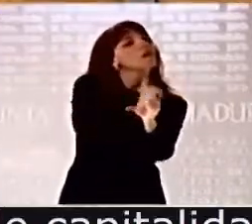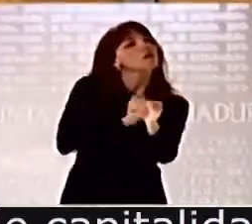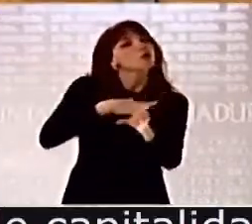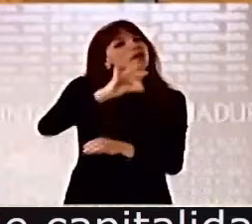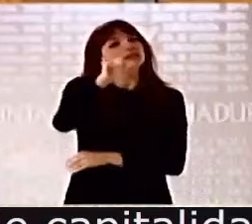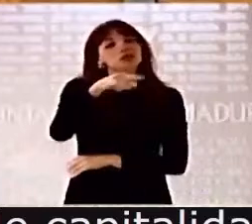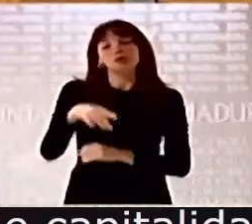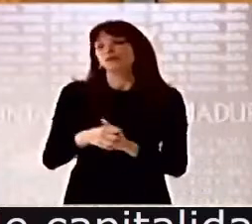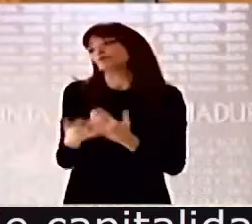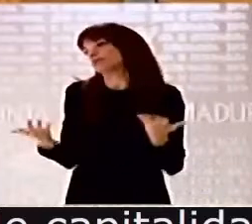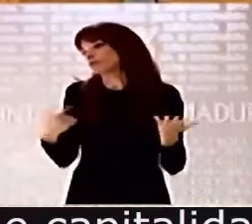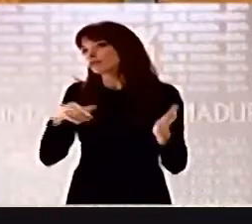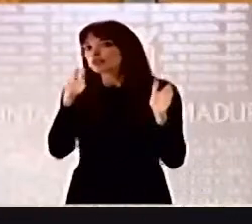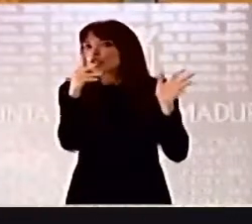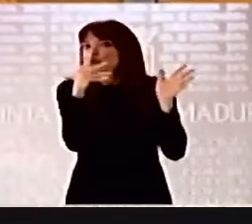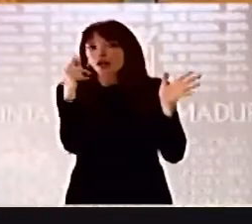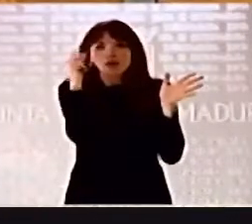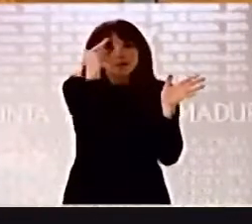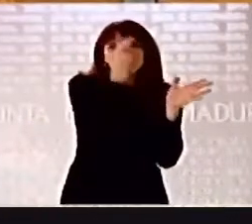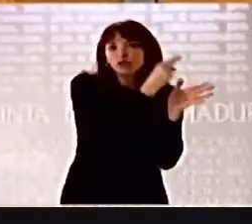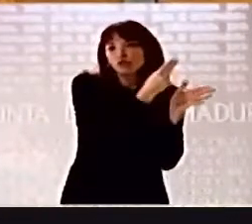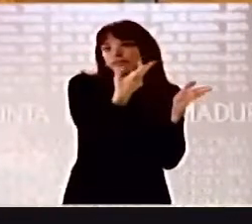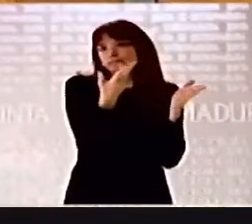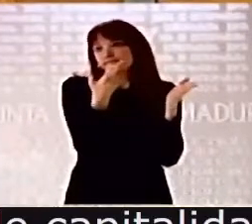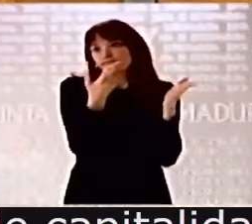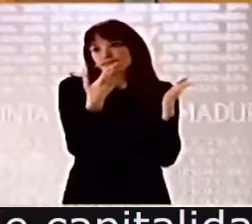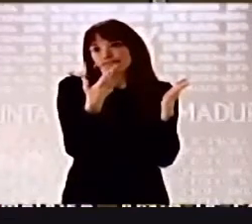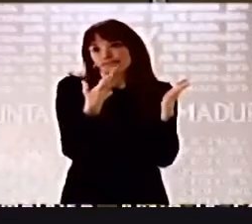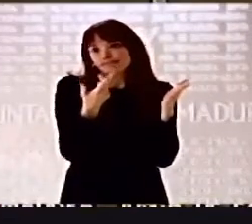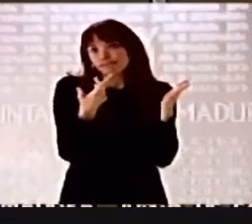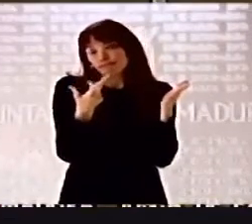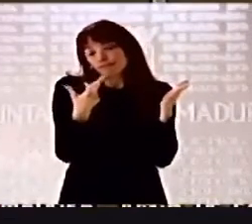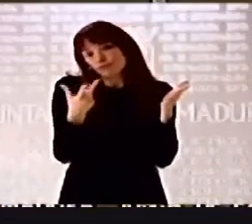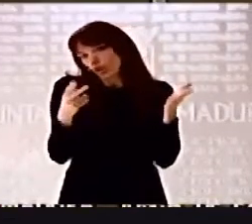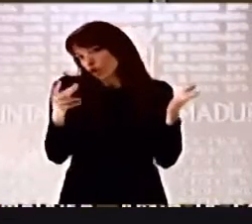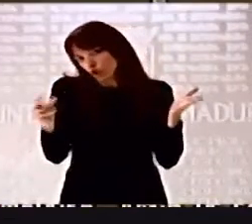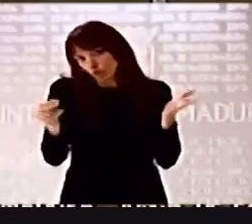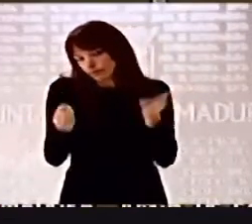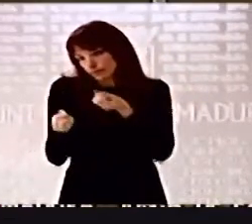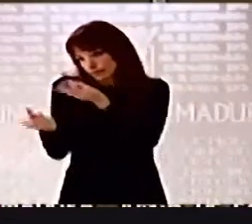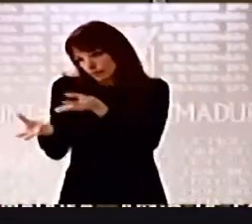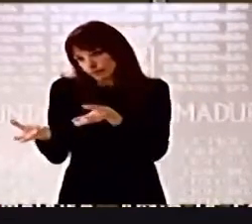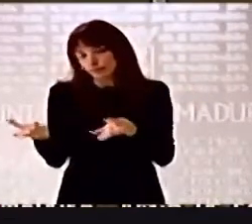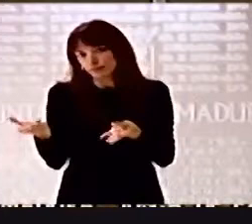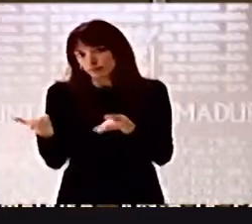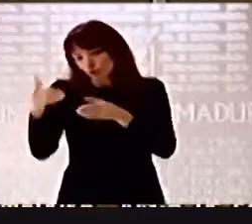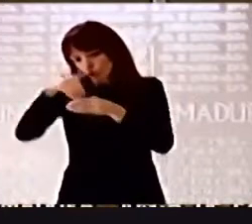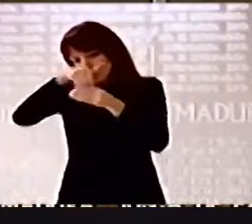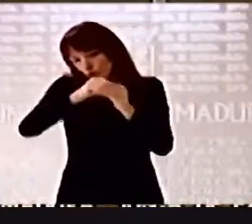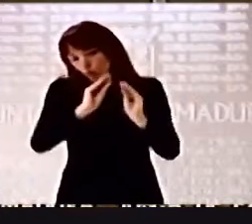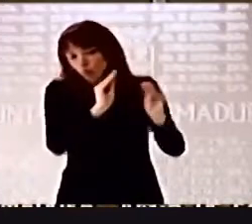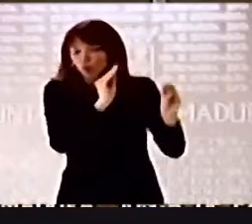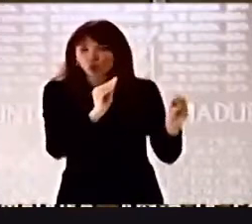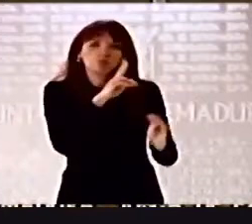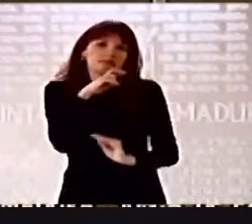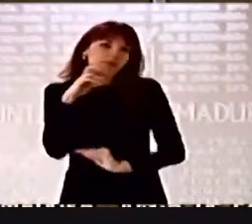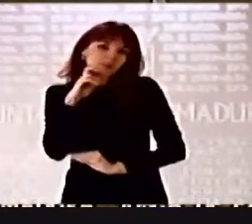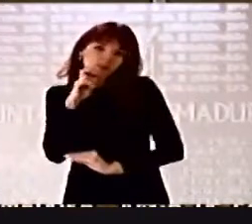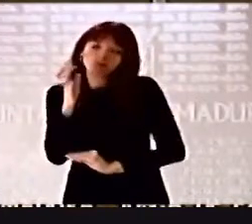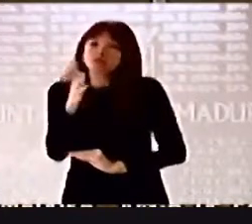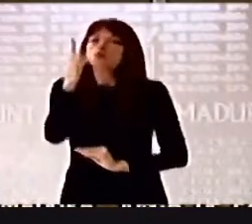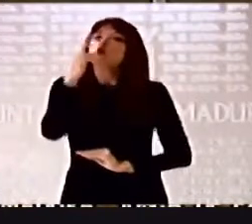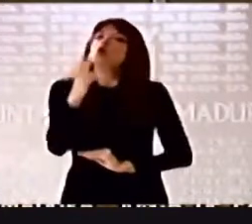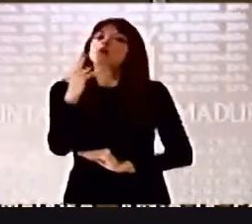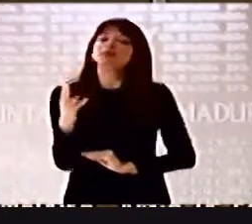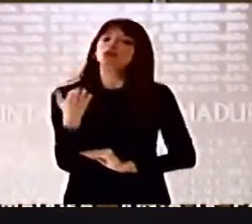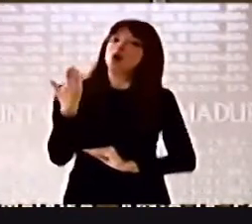al propio Consejo, pues no quiero adelantar los contenidos, pero vamos, forma parte de los compromisos que hay en la Ley